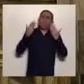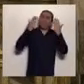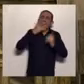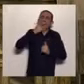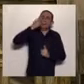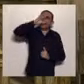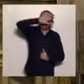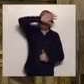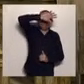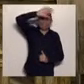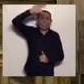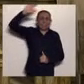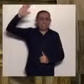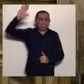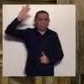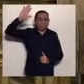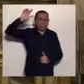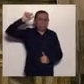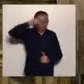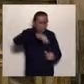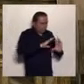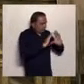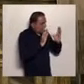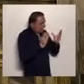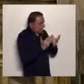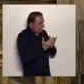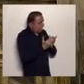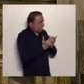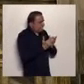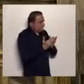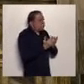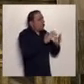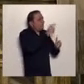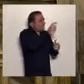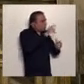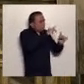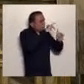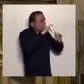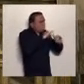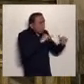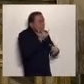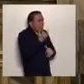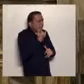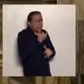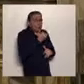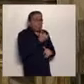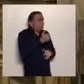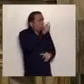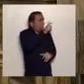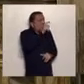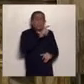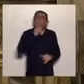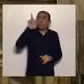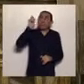Gloria a Dios en las alturas y en la tierra tengan paz. Aquellos